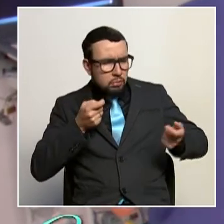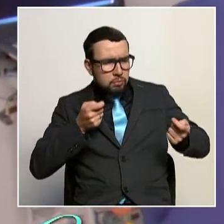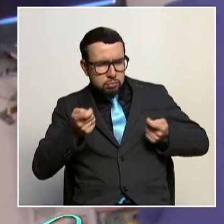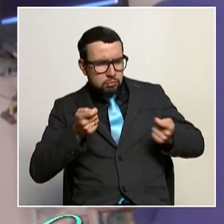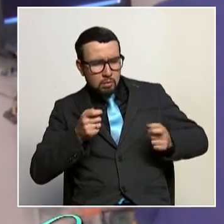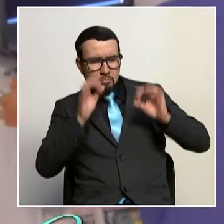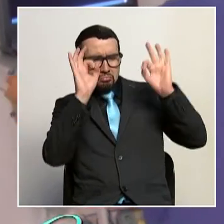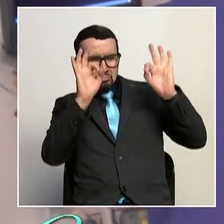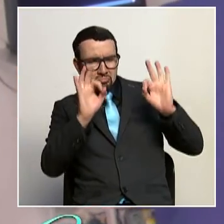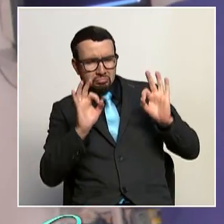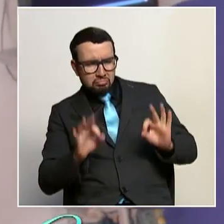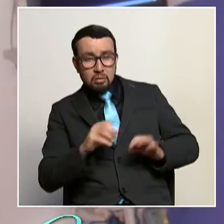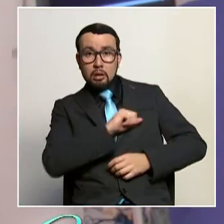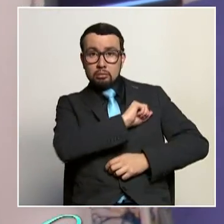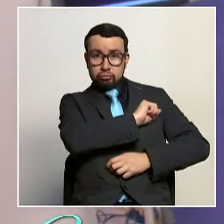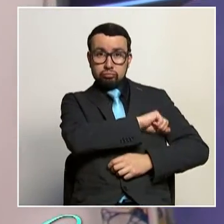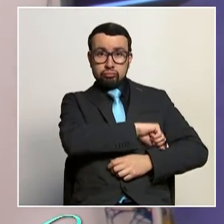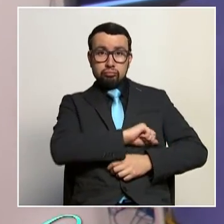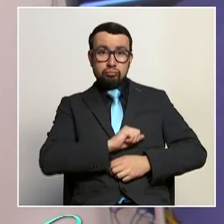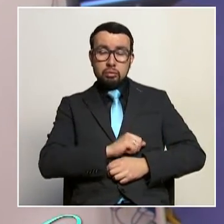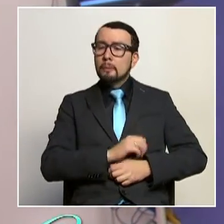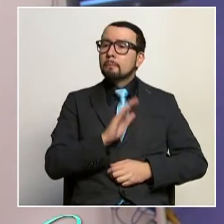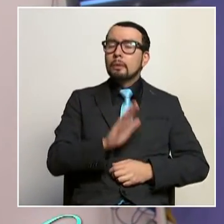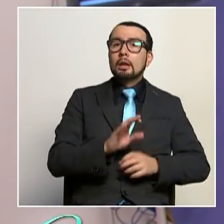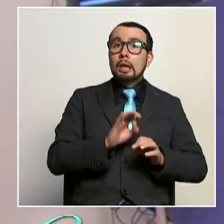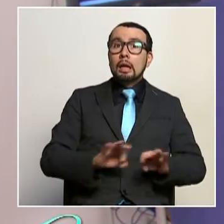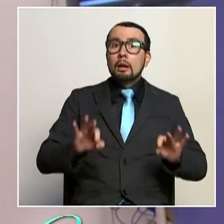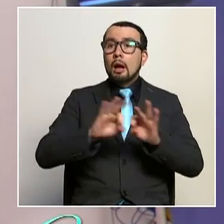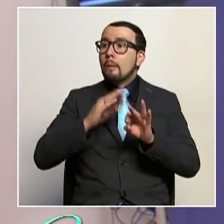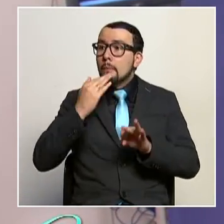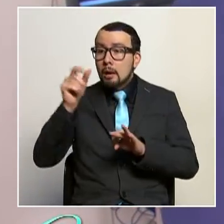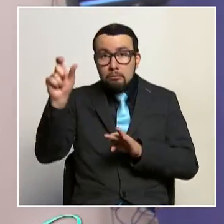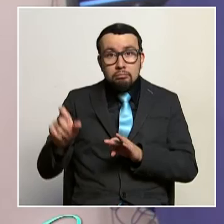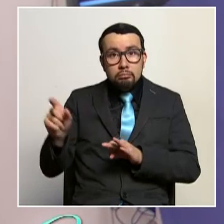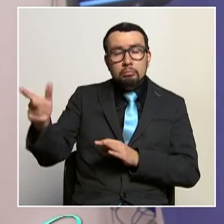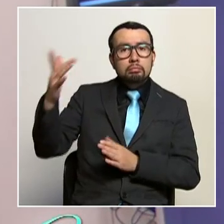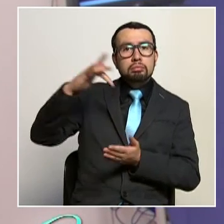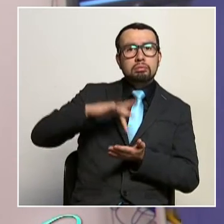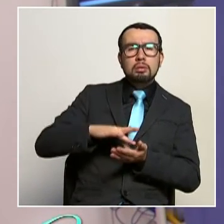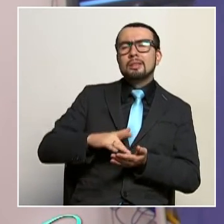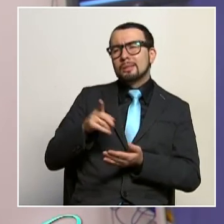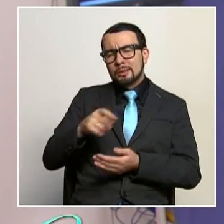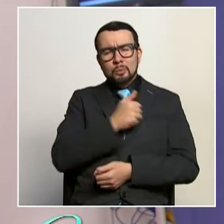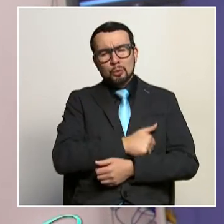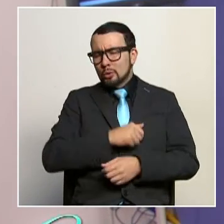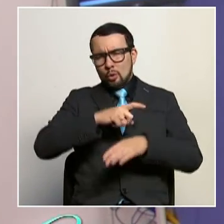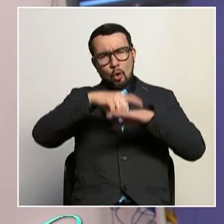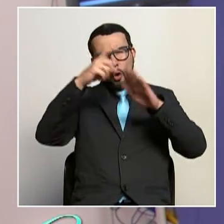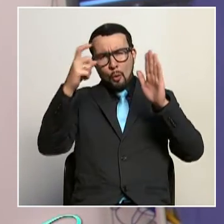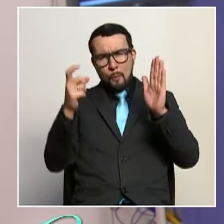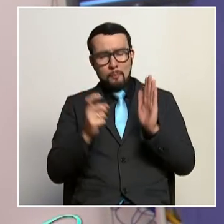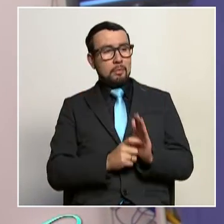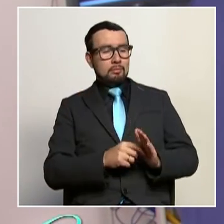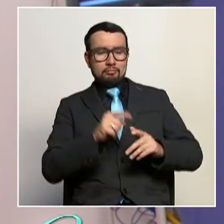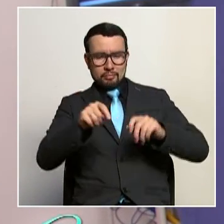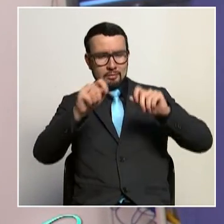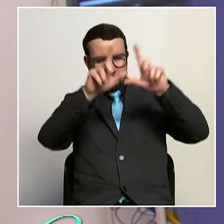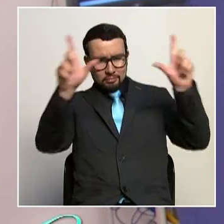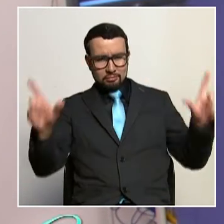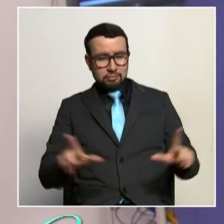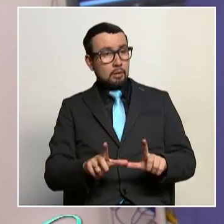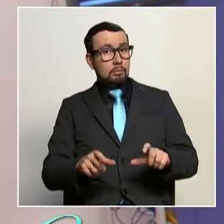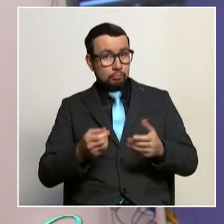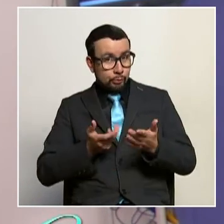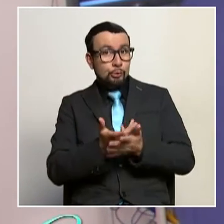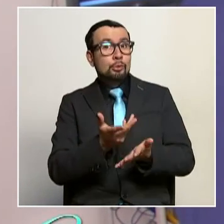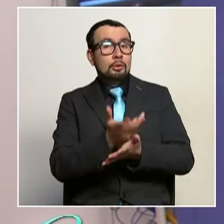seno. Y es muy importante cuando nos llegan los pacientes a las consultas, cuando nosotros les decimos, háganse en todos los exámenes de control, todos los paquetes.